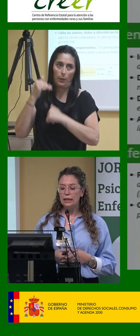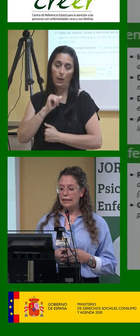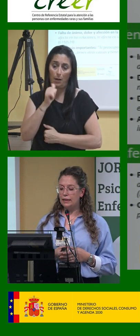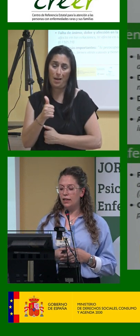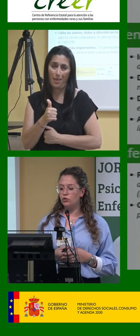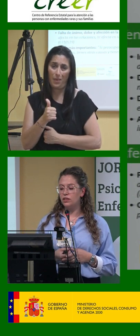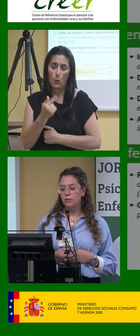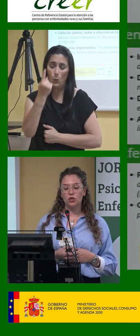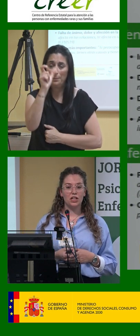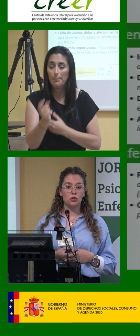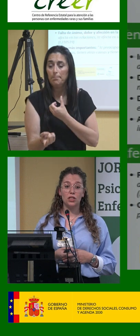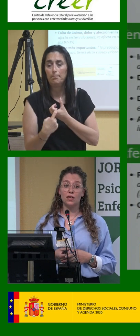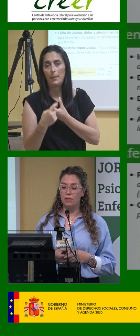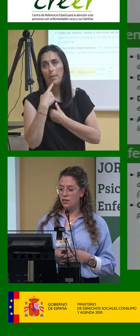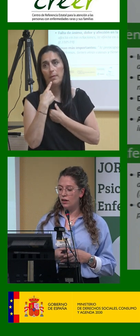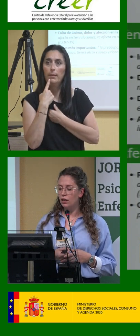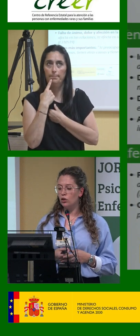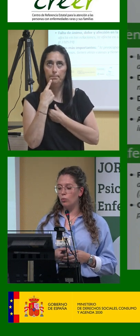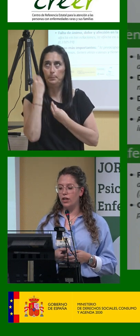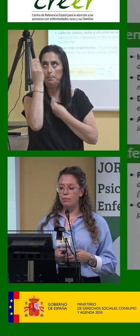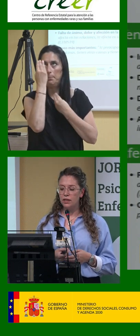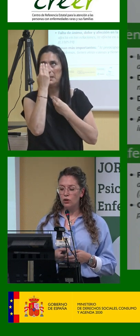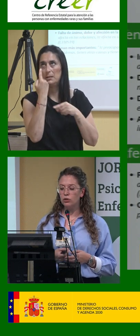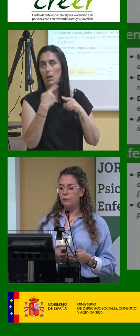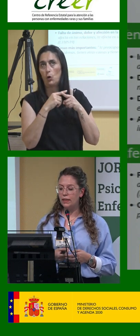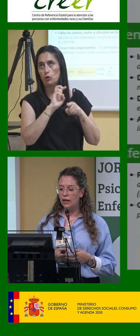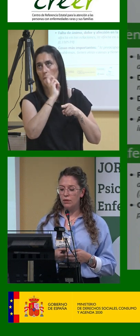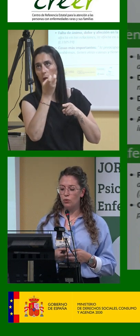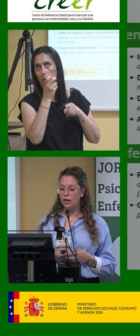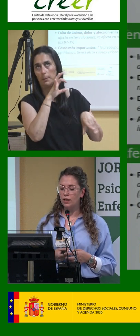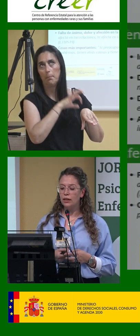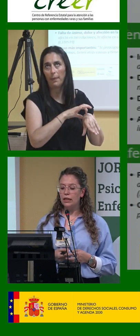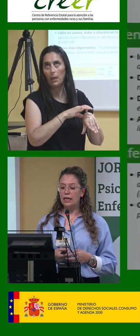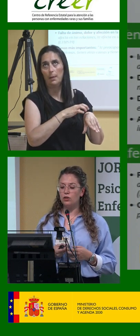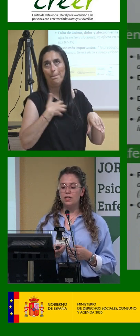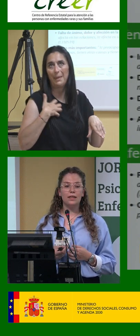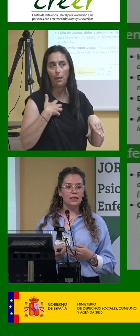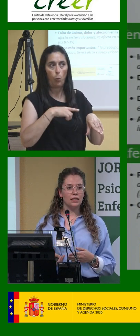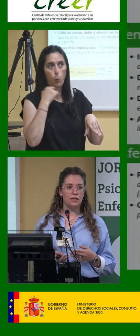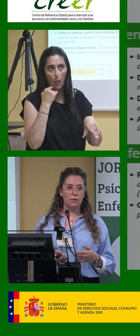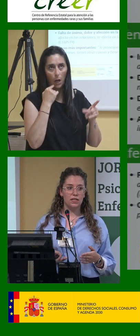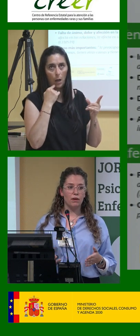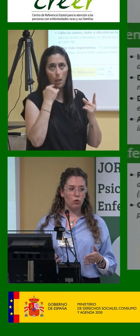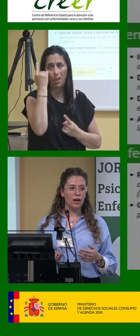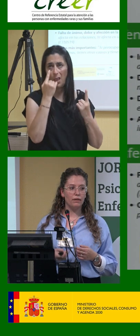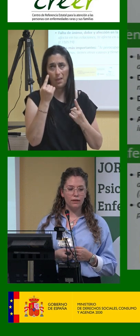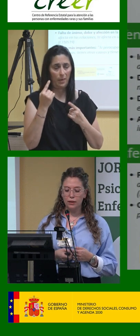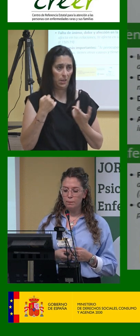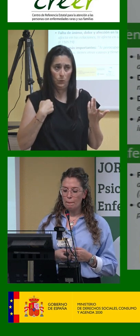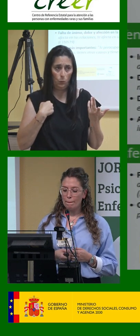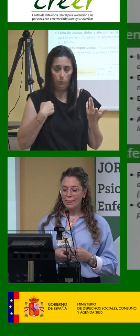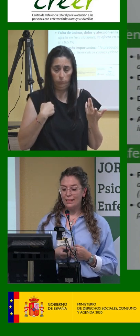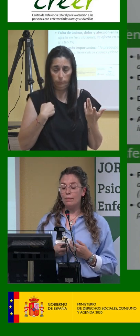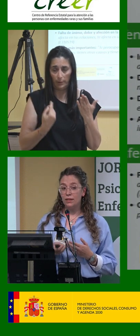participante que tenía muchísimas otras cosas que pensar, como ir al médico, me pica, me duele. Entonces hay días que ni se le pasaba por la